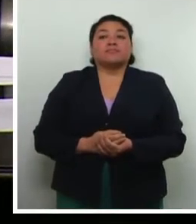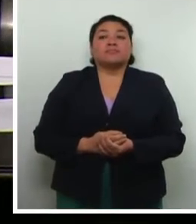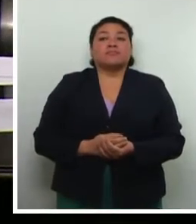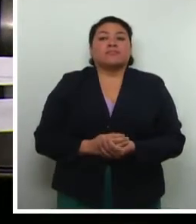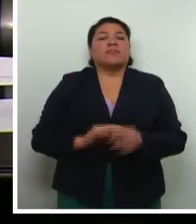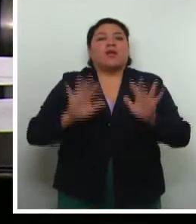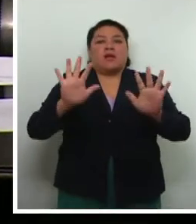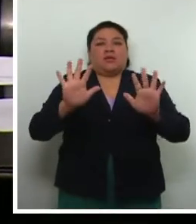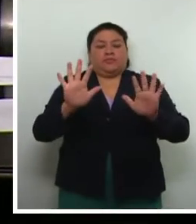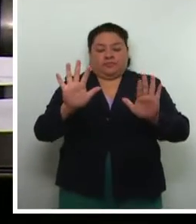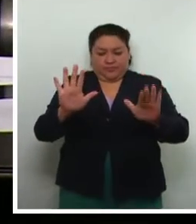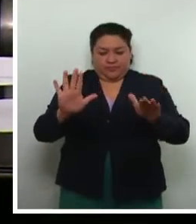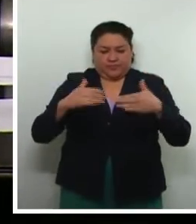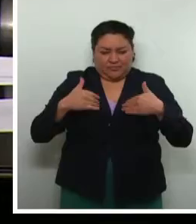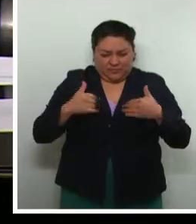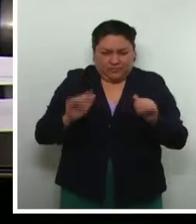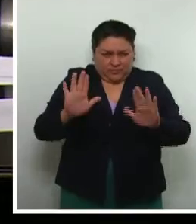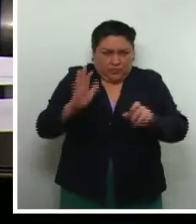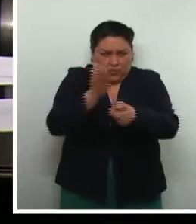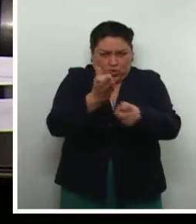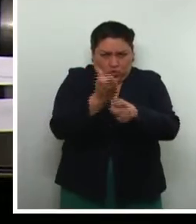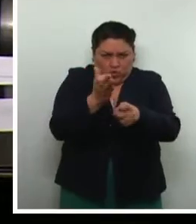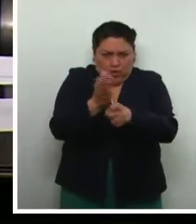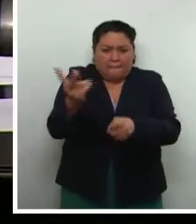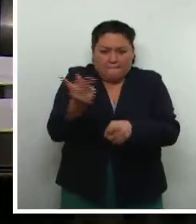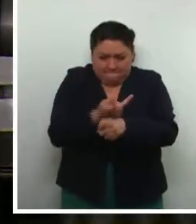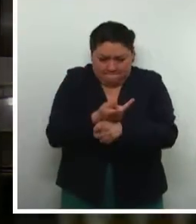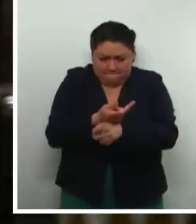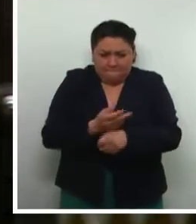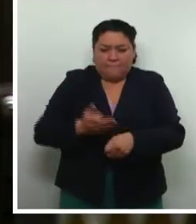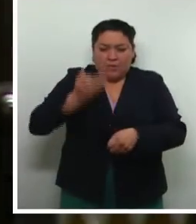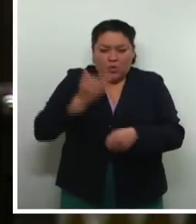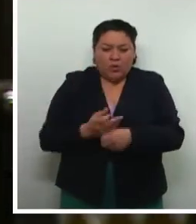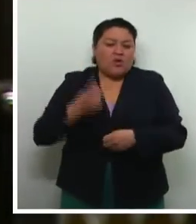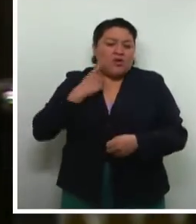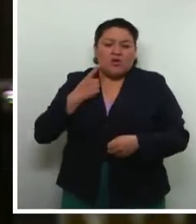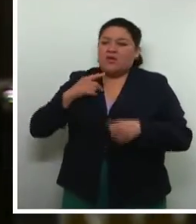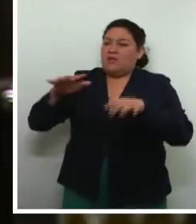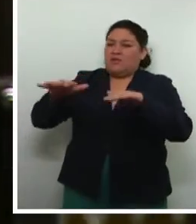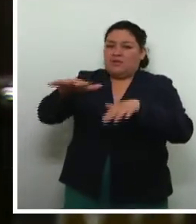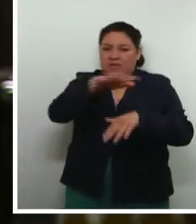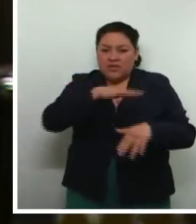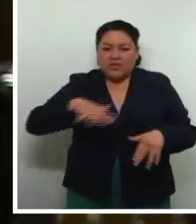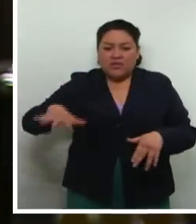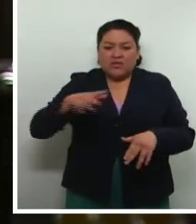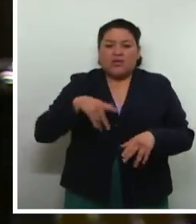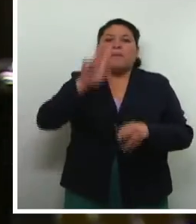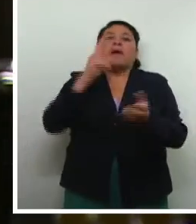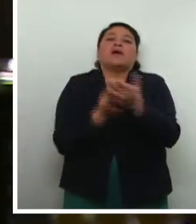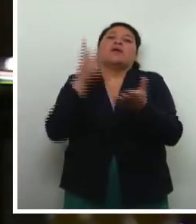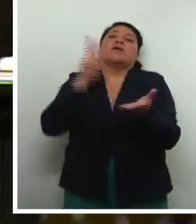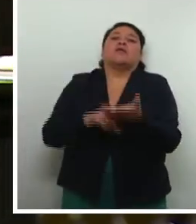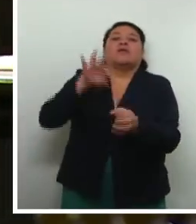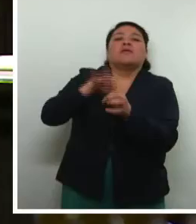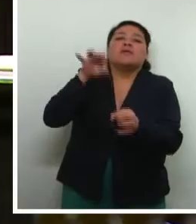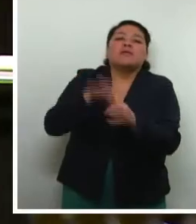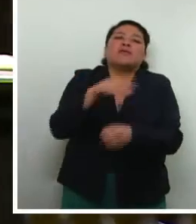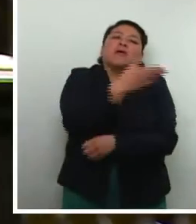A ver, lo que está sucediendo es que los diputados están buscando una doble